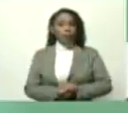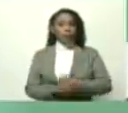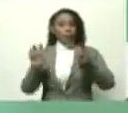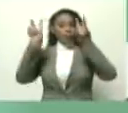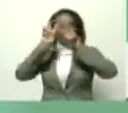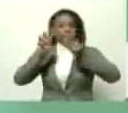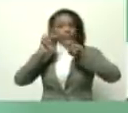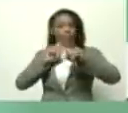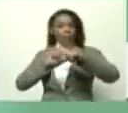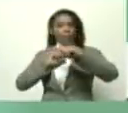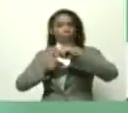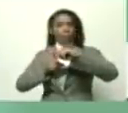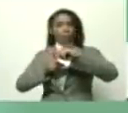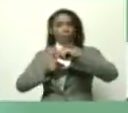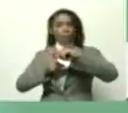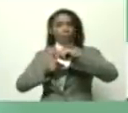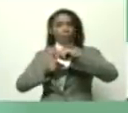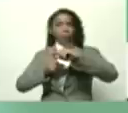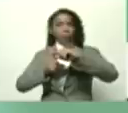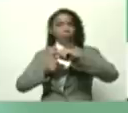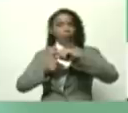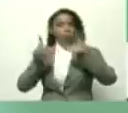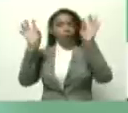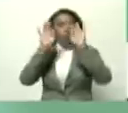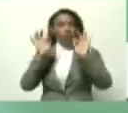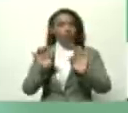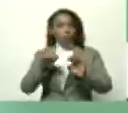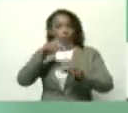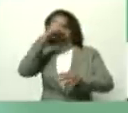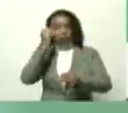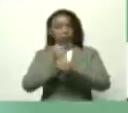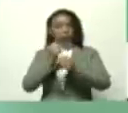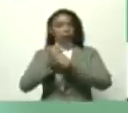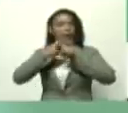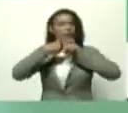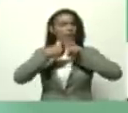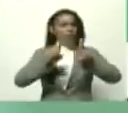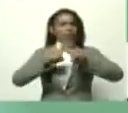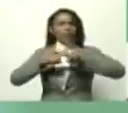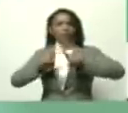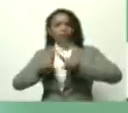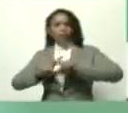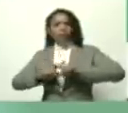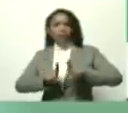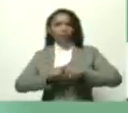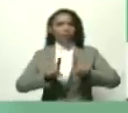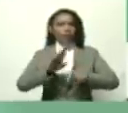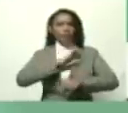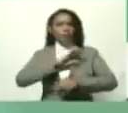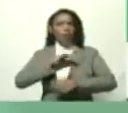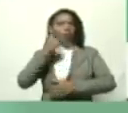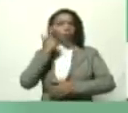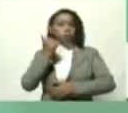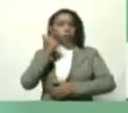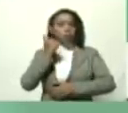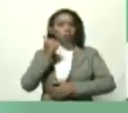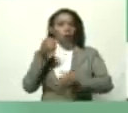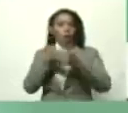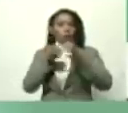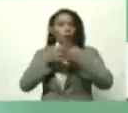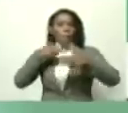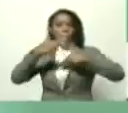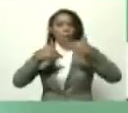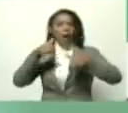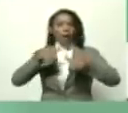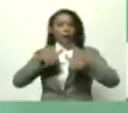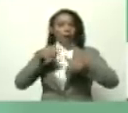se encontraban con un modus operandi completamente diferente al que los tenían acostumbrados las bandas criminales en